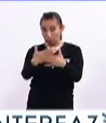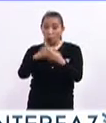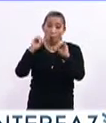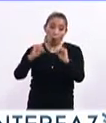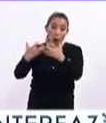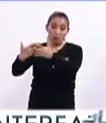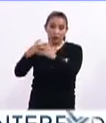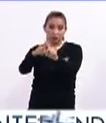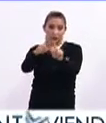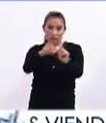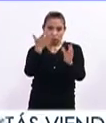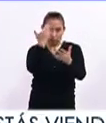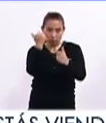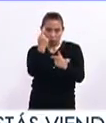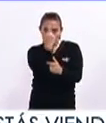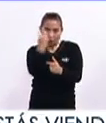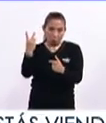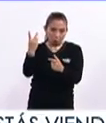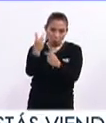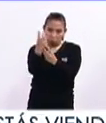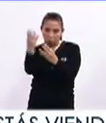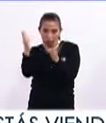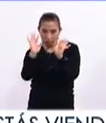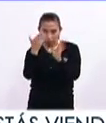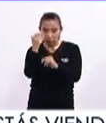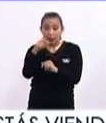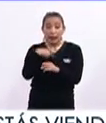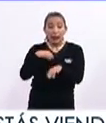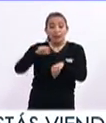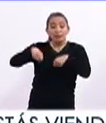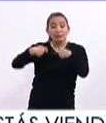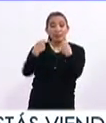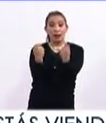las empresas que obtengan